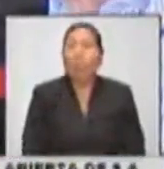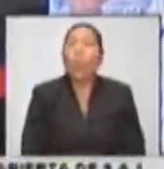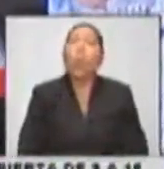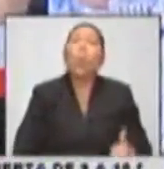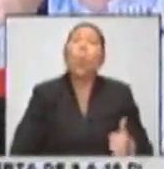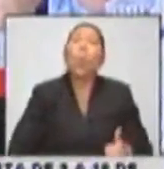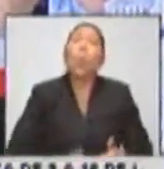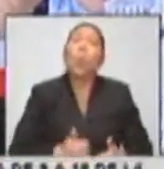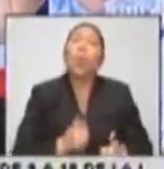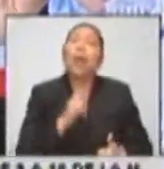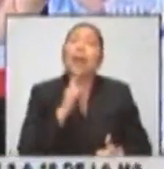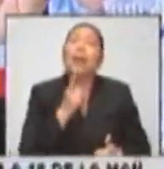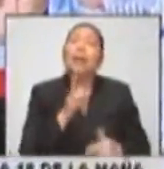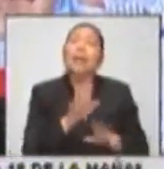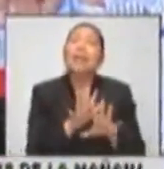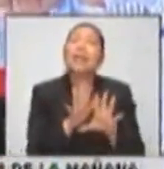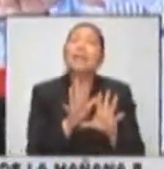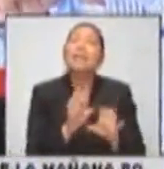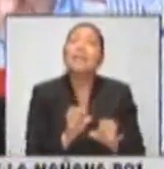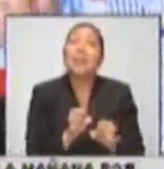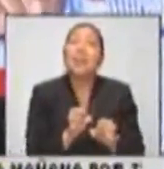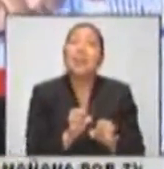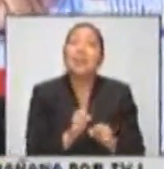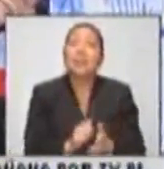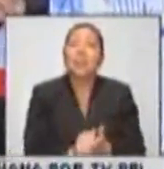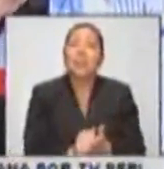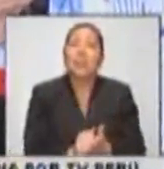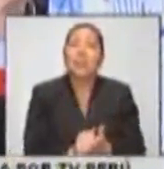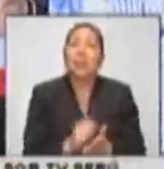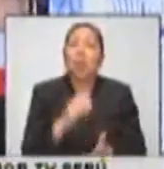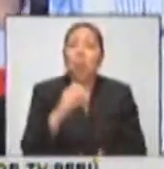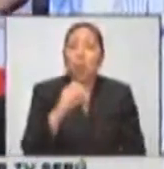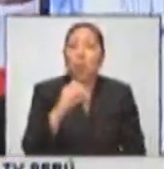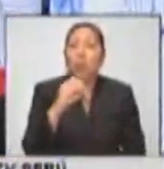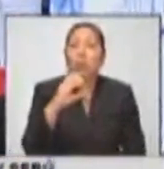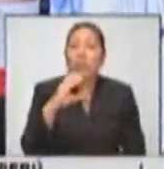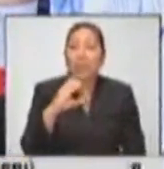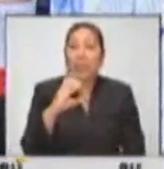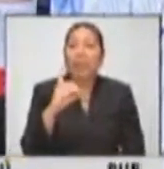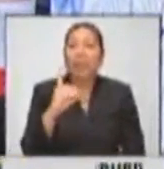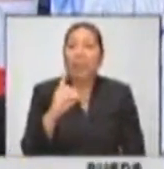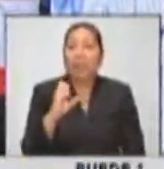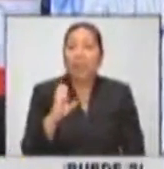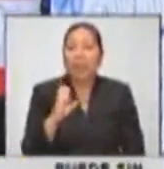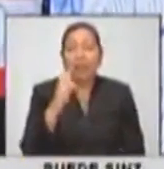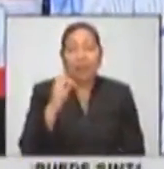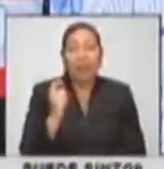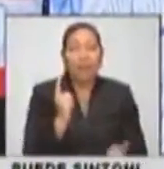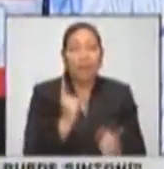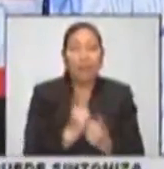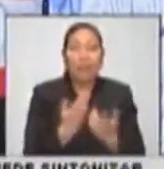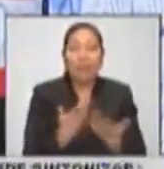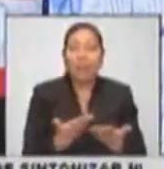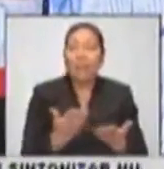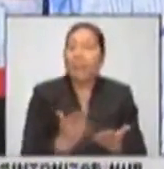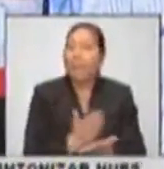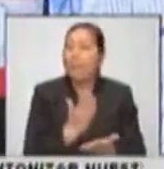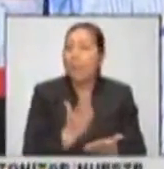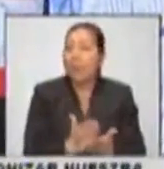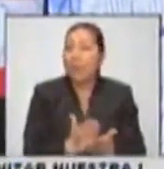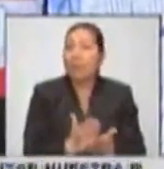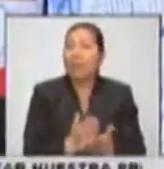¿Cuál va a ser la evaluación de la OCDE, ustedes creen, frente a estos hechos? Se